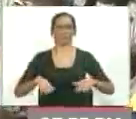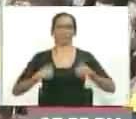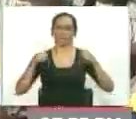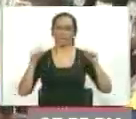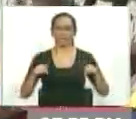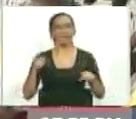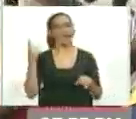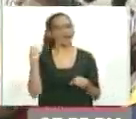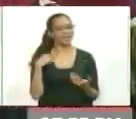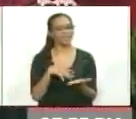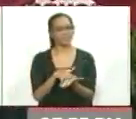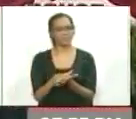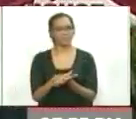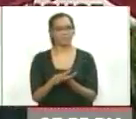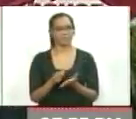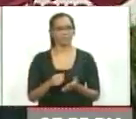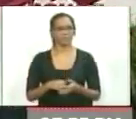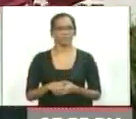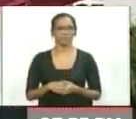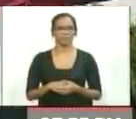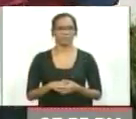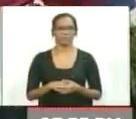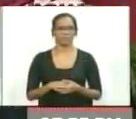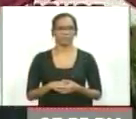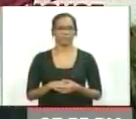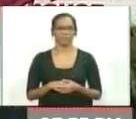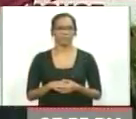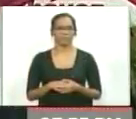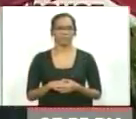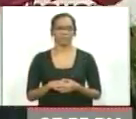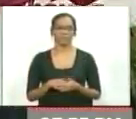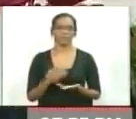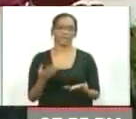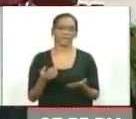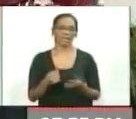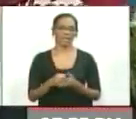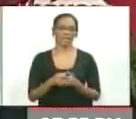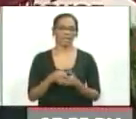ayer ocurrió un hecho que el que mientan Juanito Alimaña